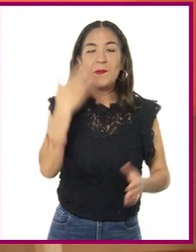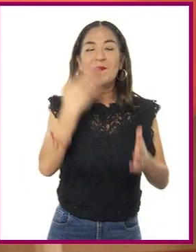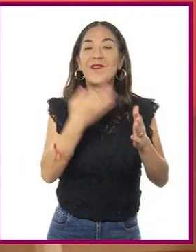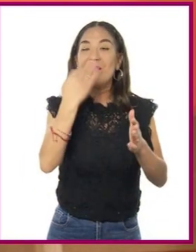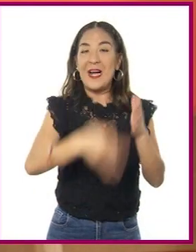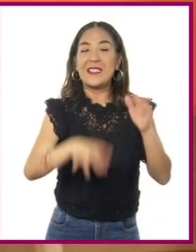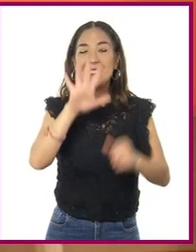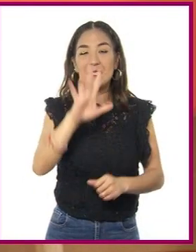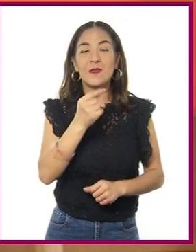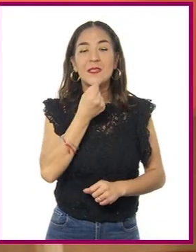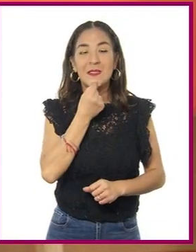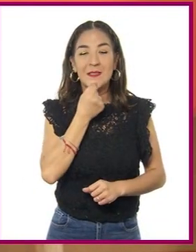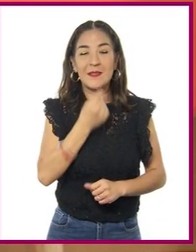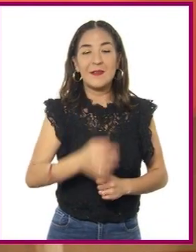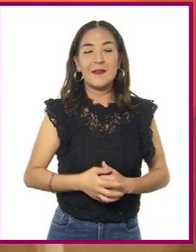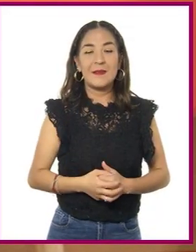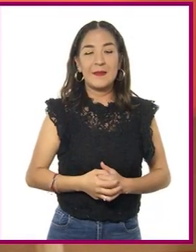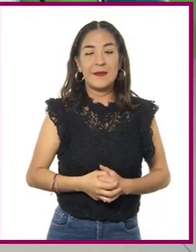segundos.